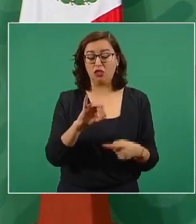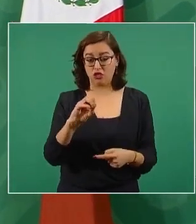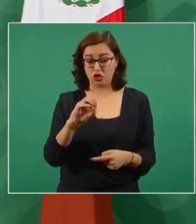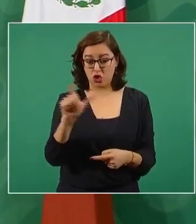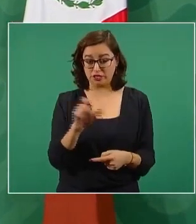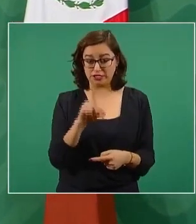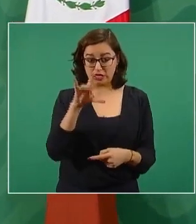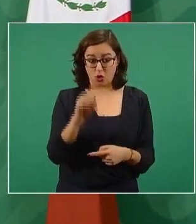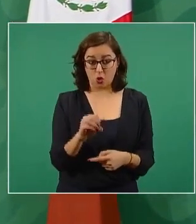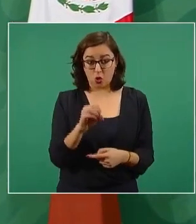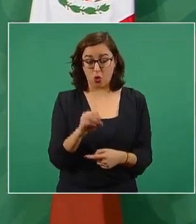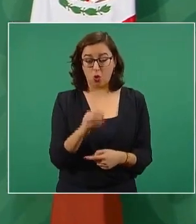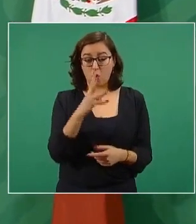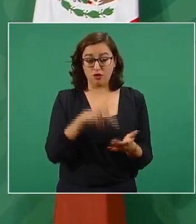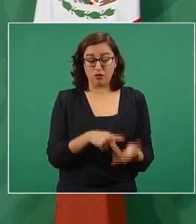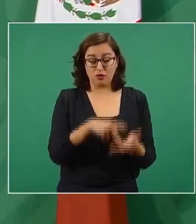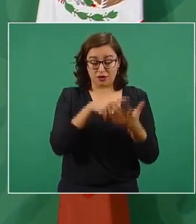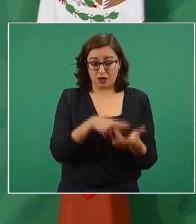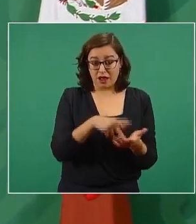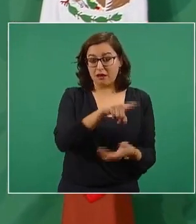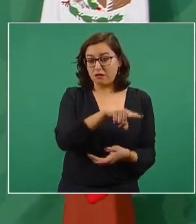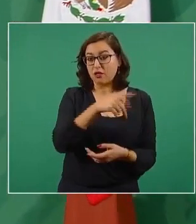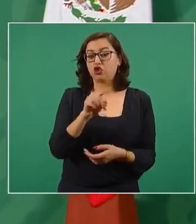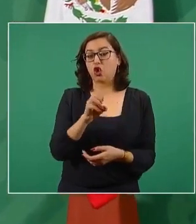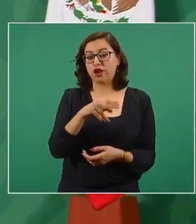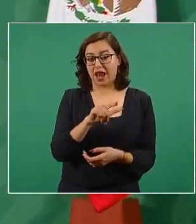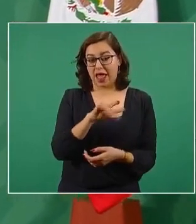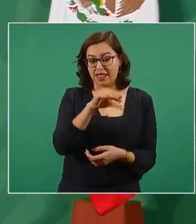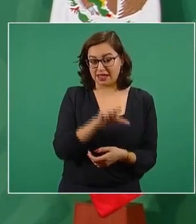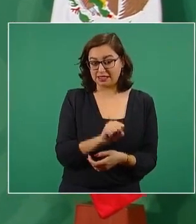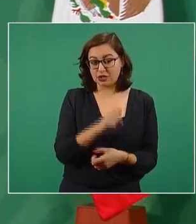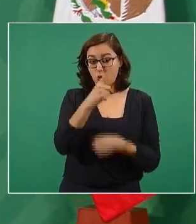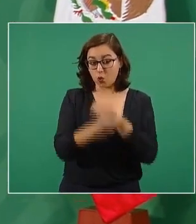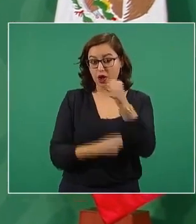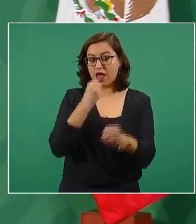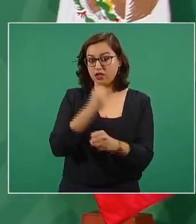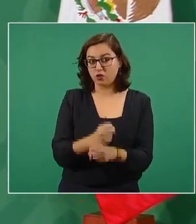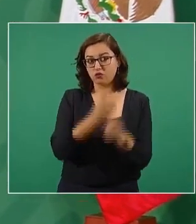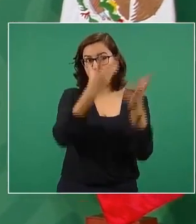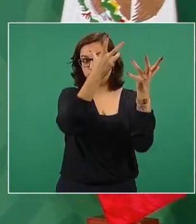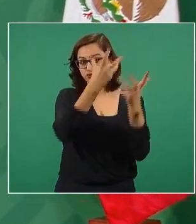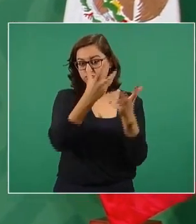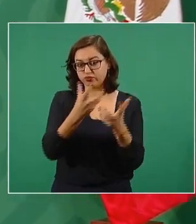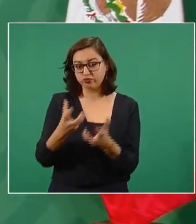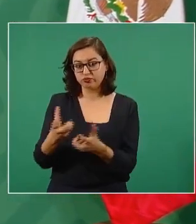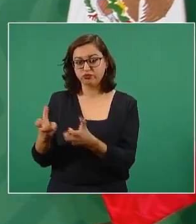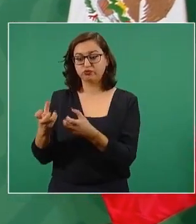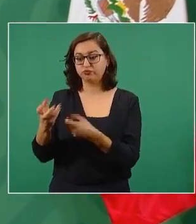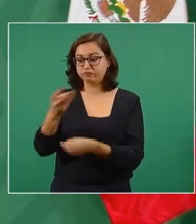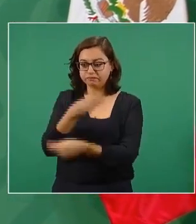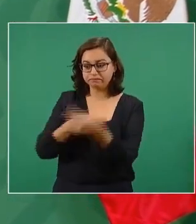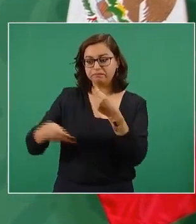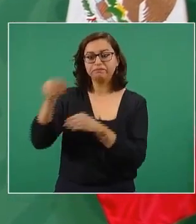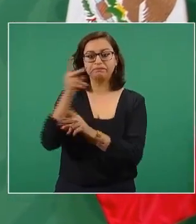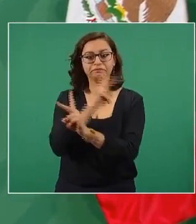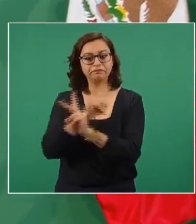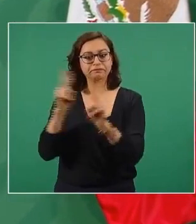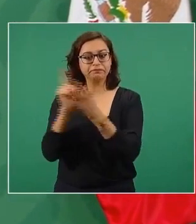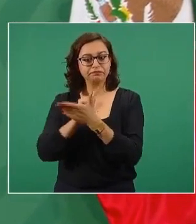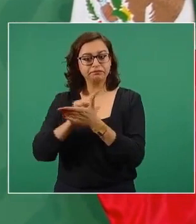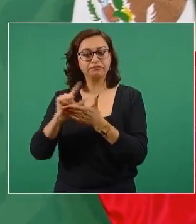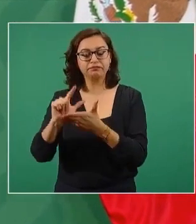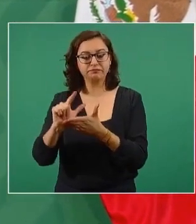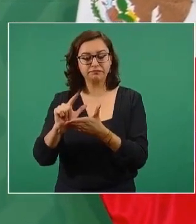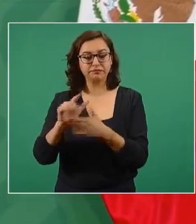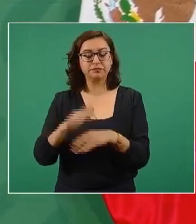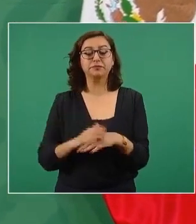agrego una propuesta complementaria con todo respeto el